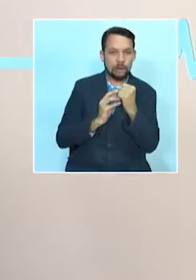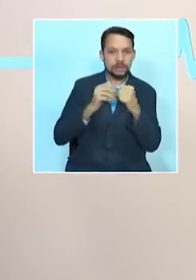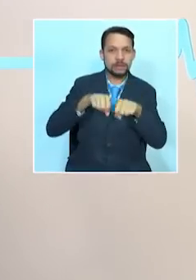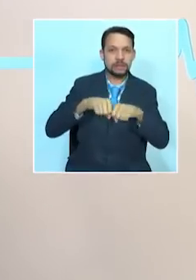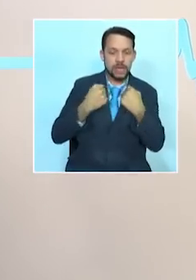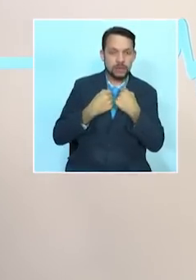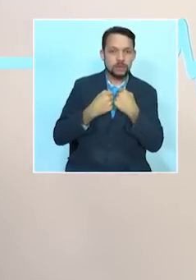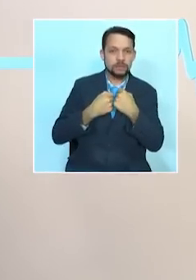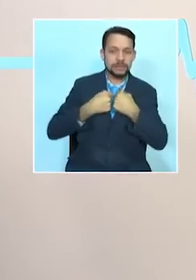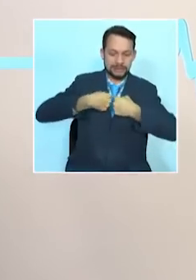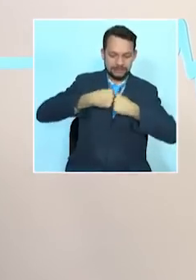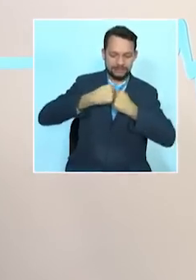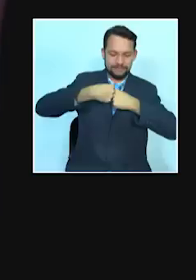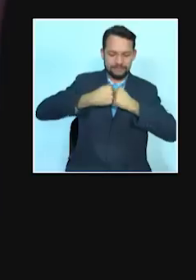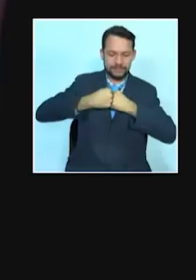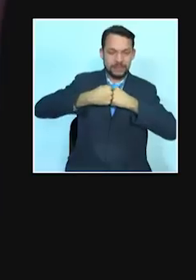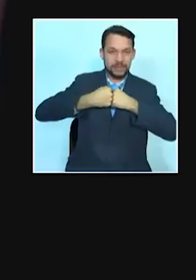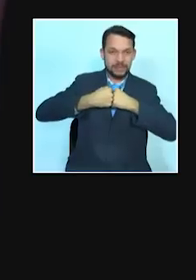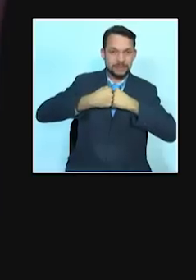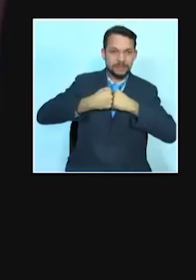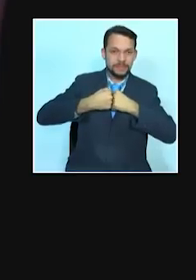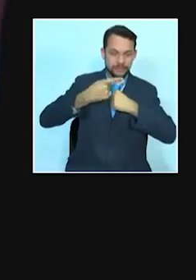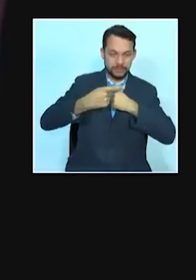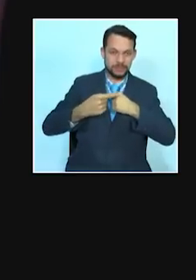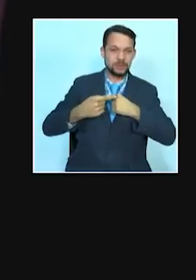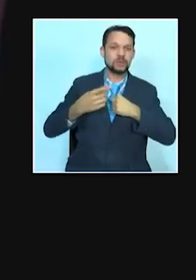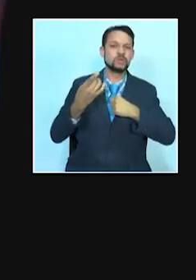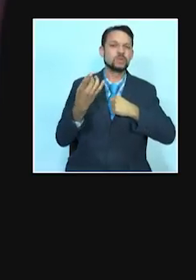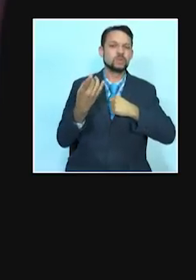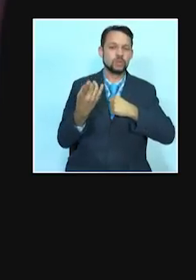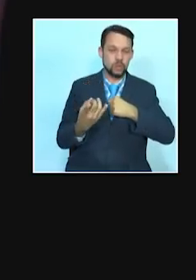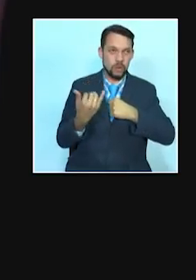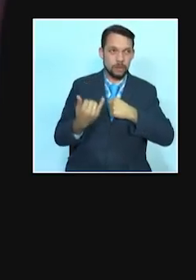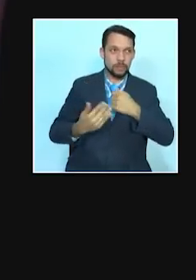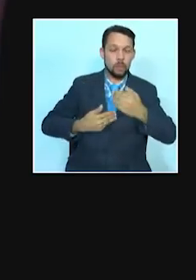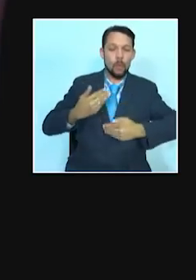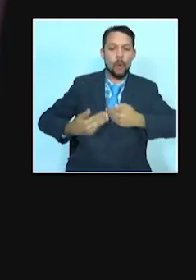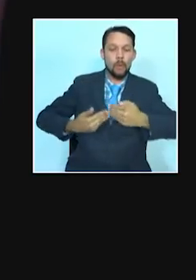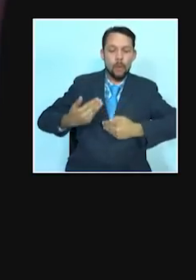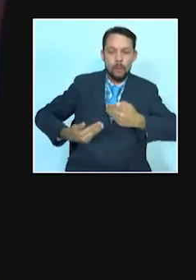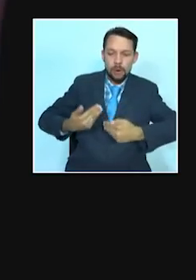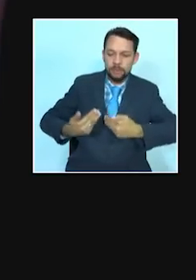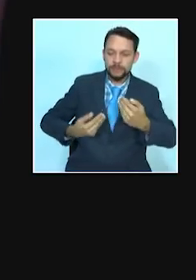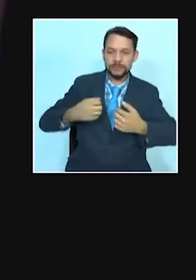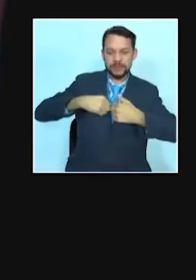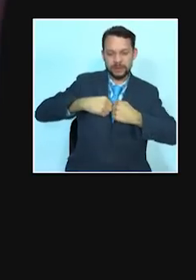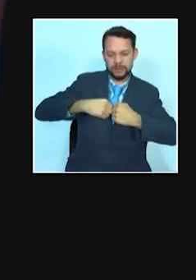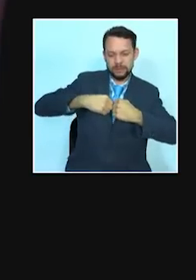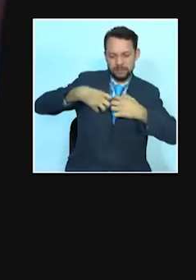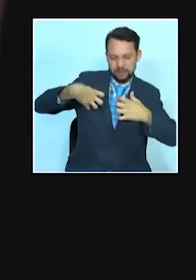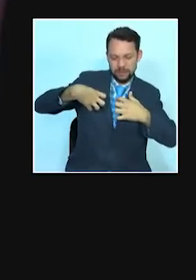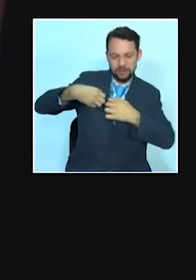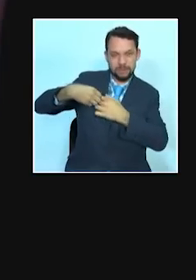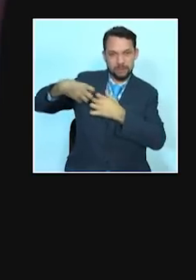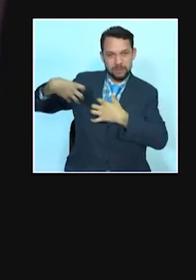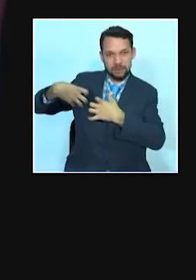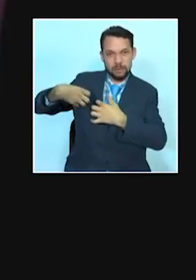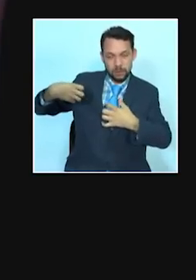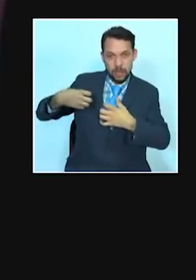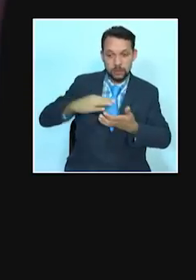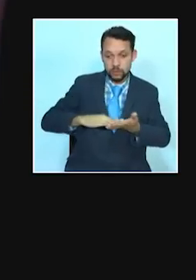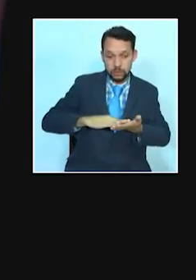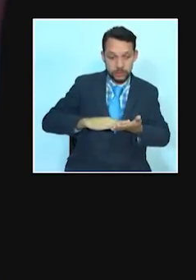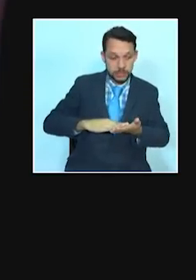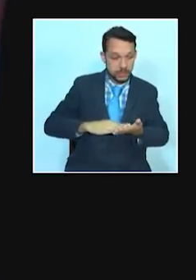inflamación eso es la artrosis cuando hay un desgaste muchas veces ese desgaste no se va a curar con comer